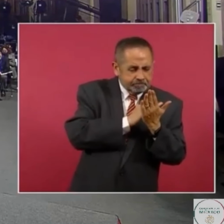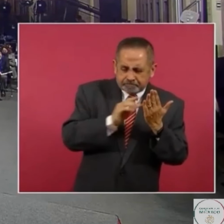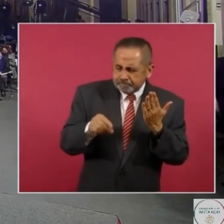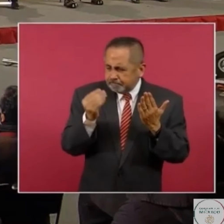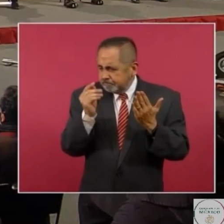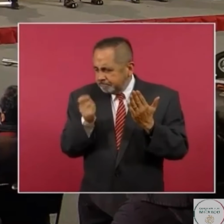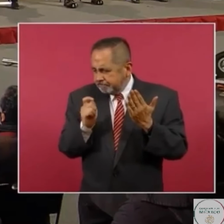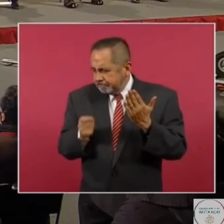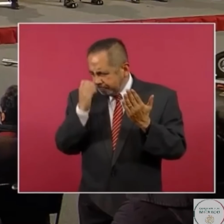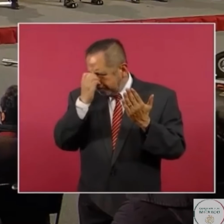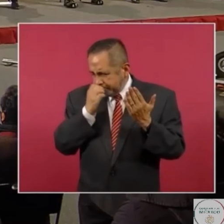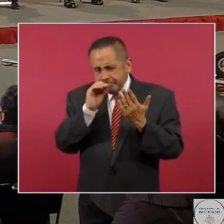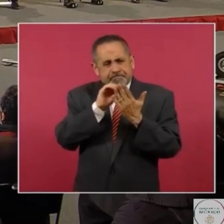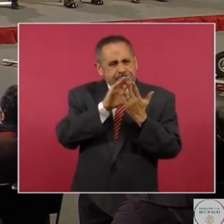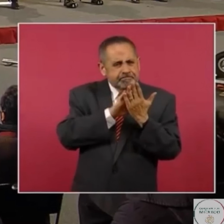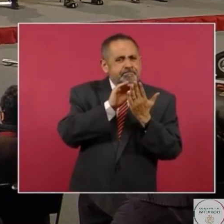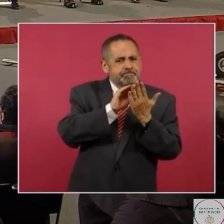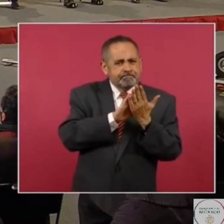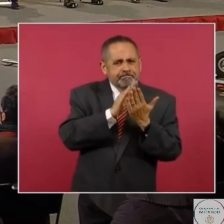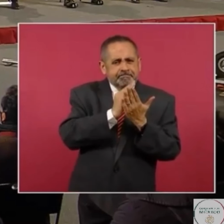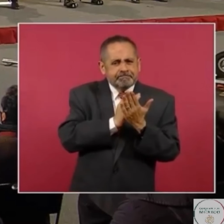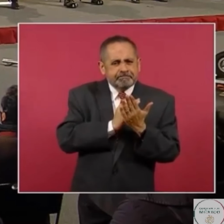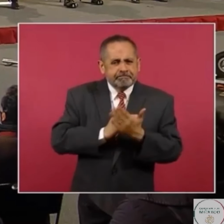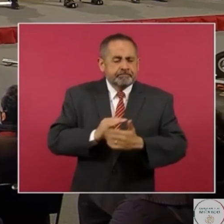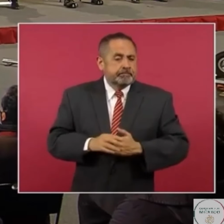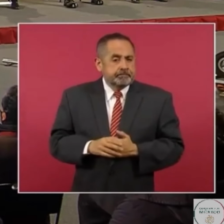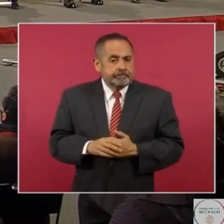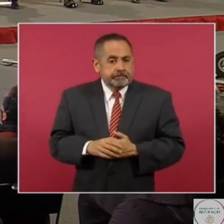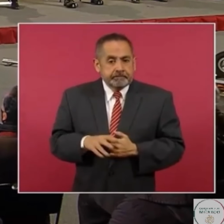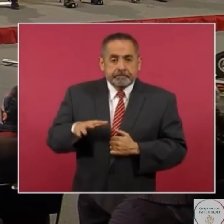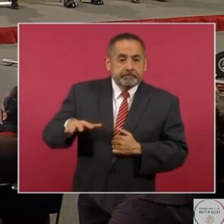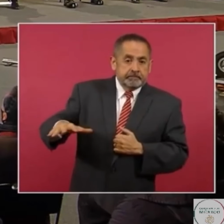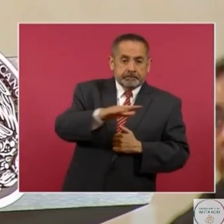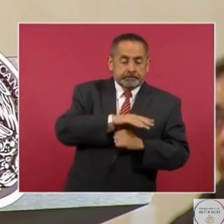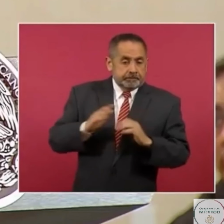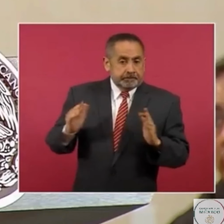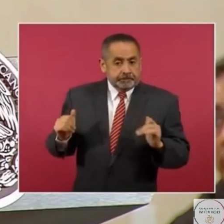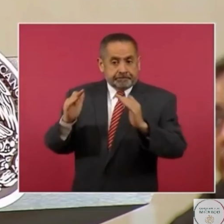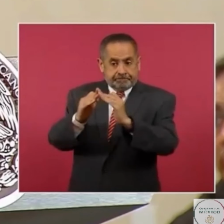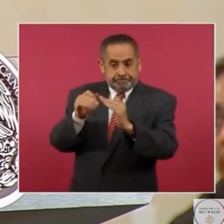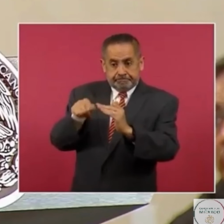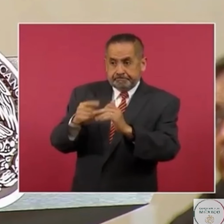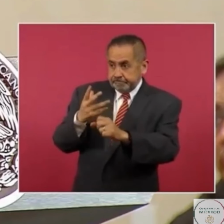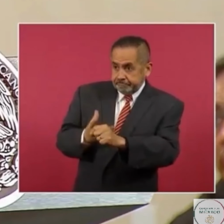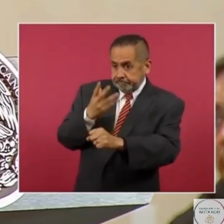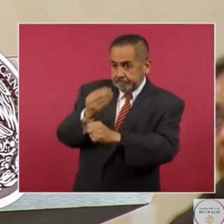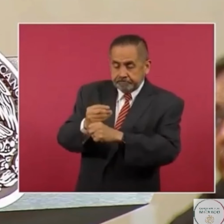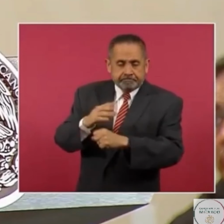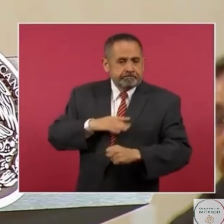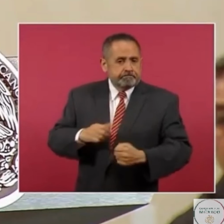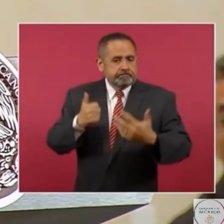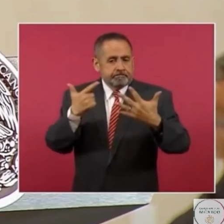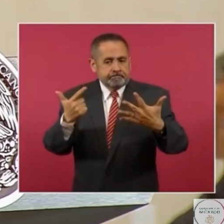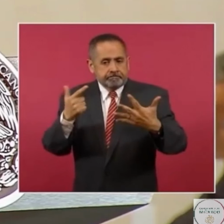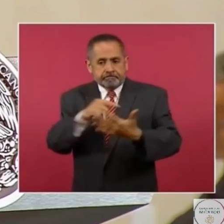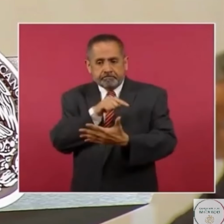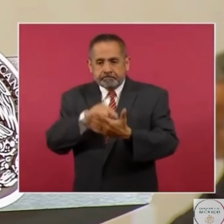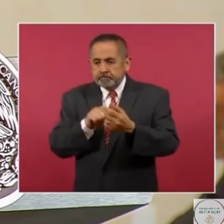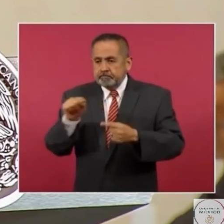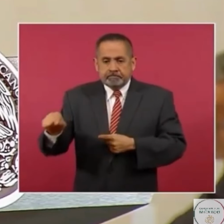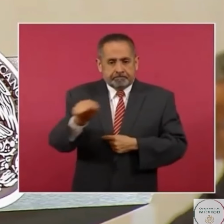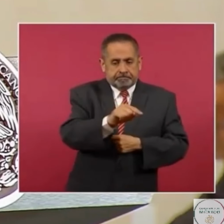material. En el programa de mejoramiento de zonas arqueológicas tenemos 7 zonas. 6 de